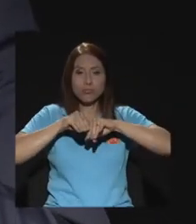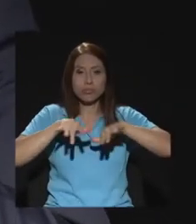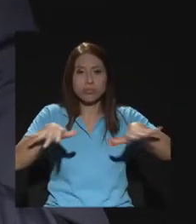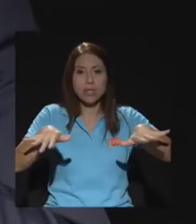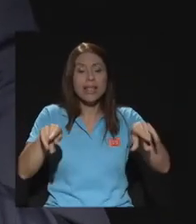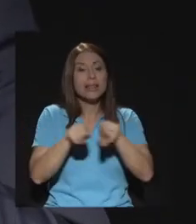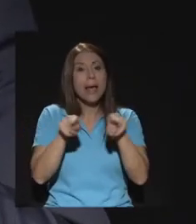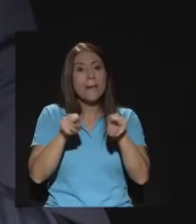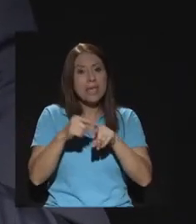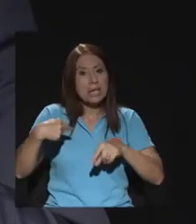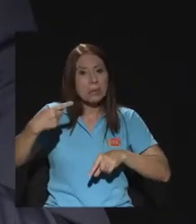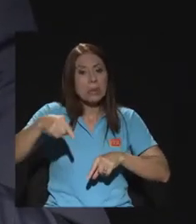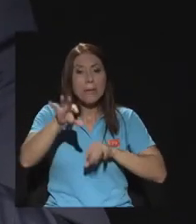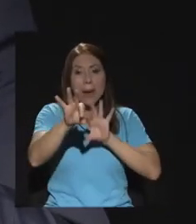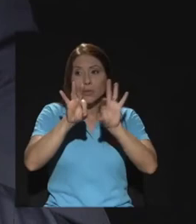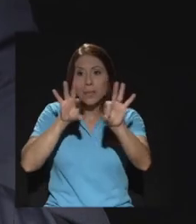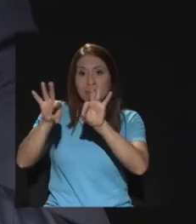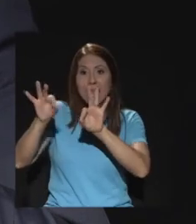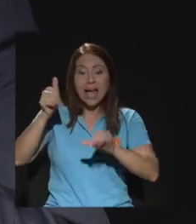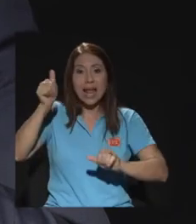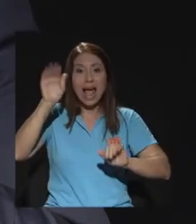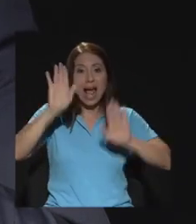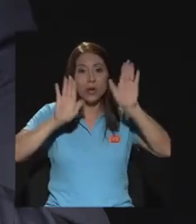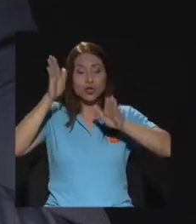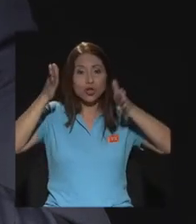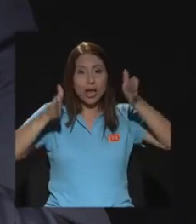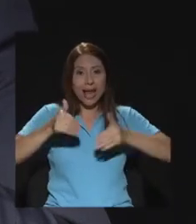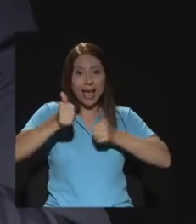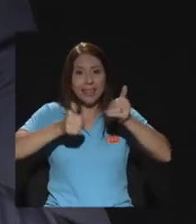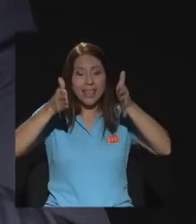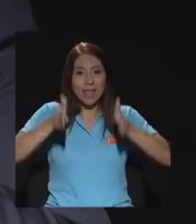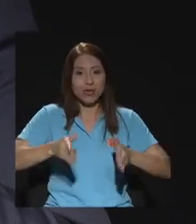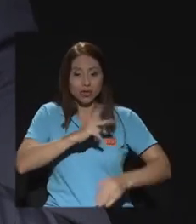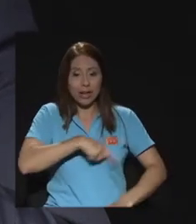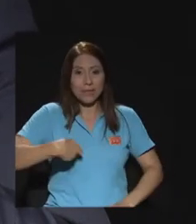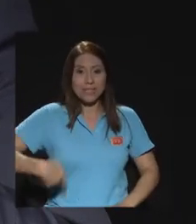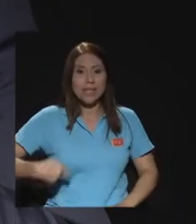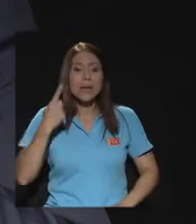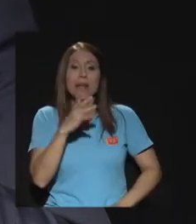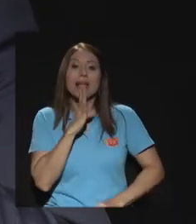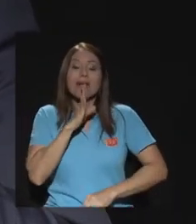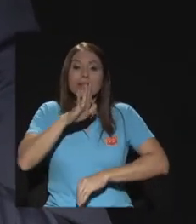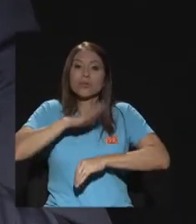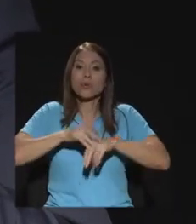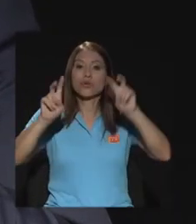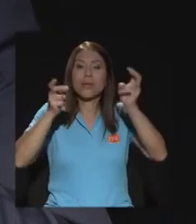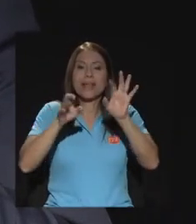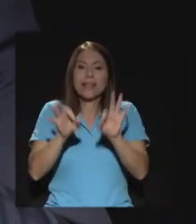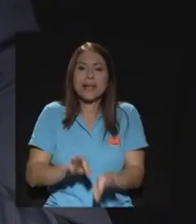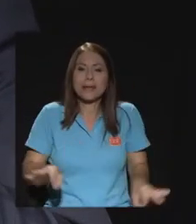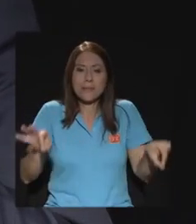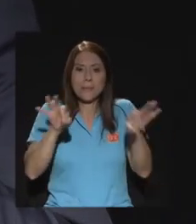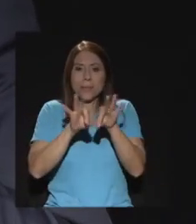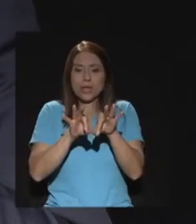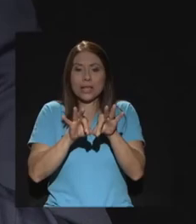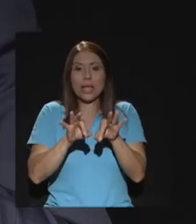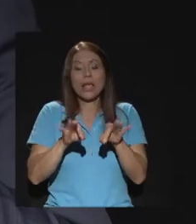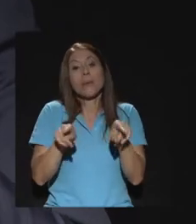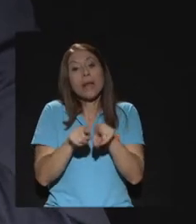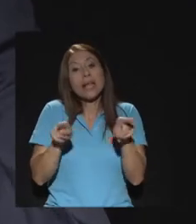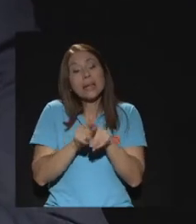a invitar a los candidatos a la presidencia para que se manifiesten en torno a un tema tan importante, para que también ojalá